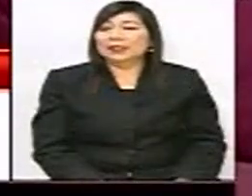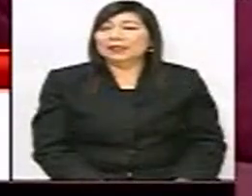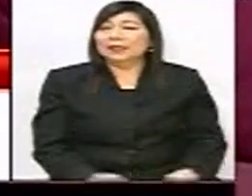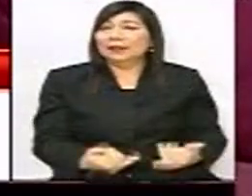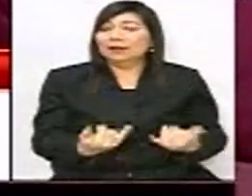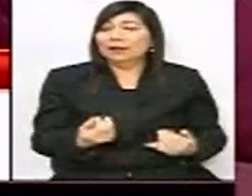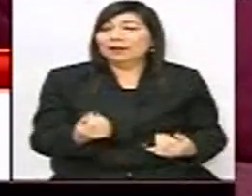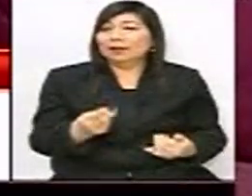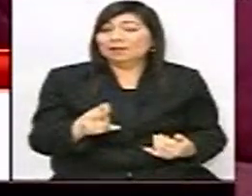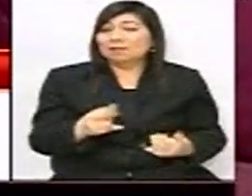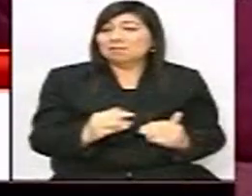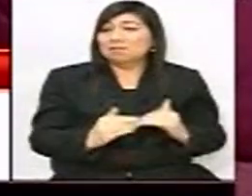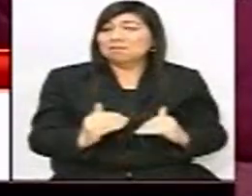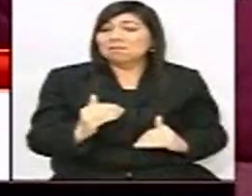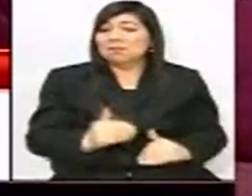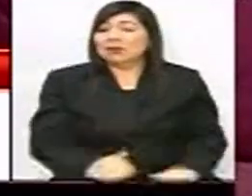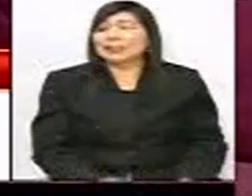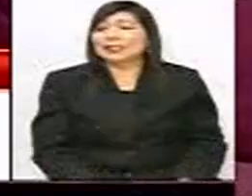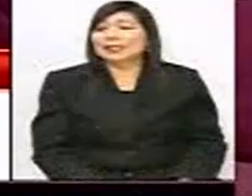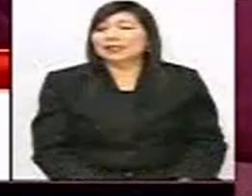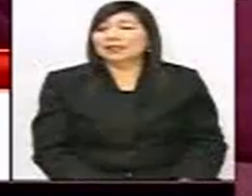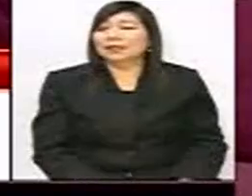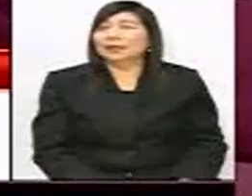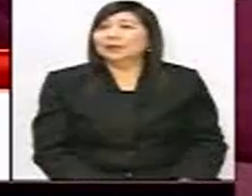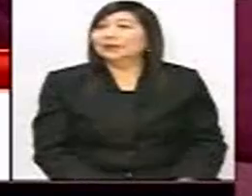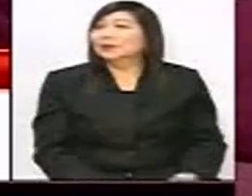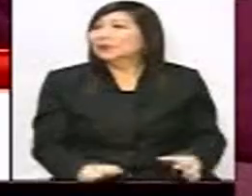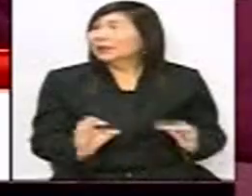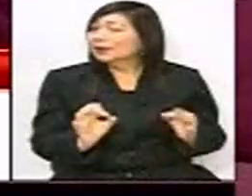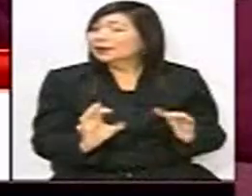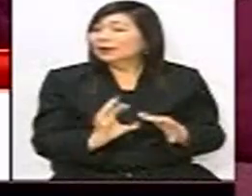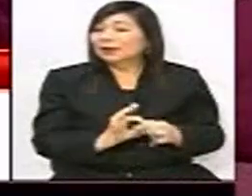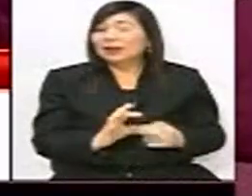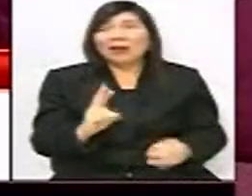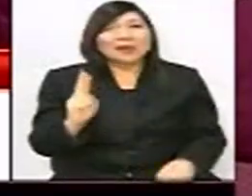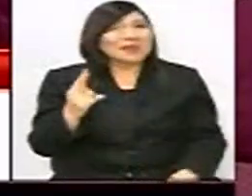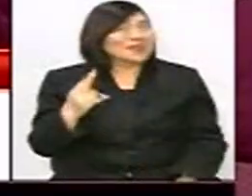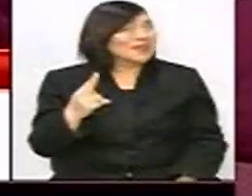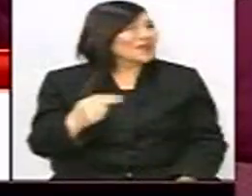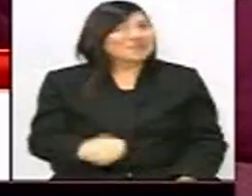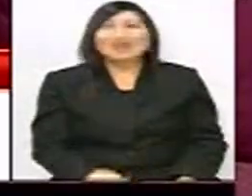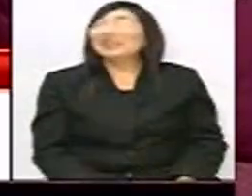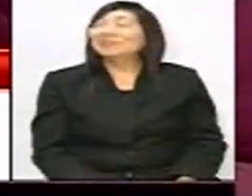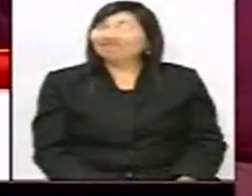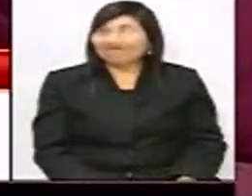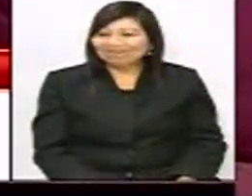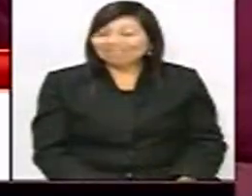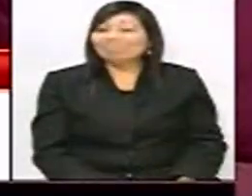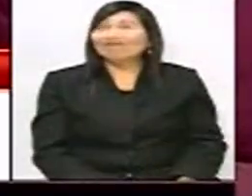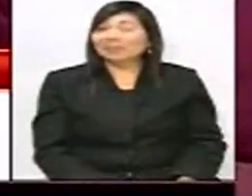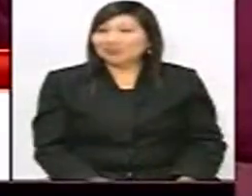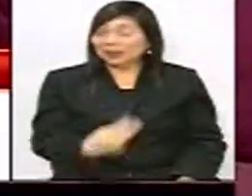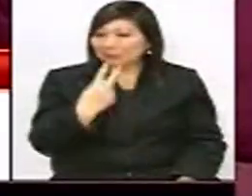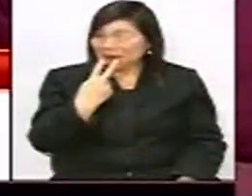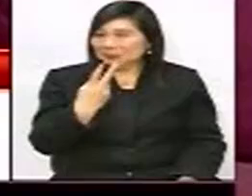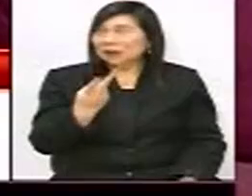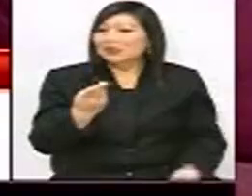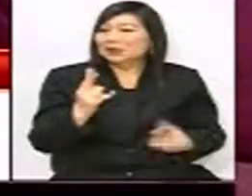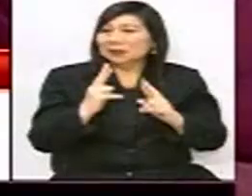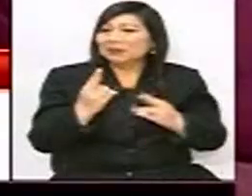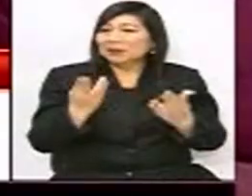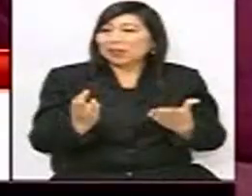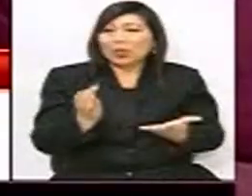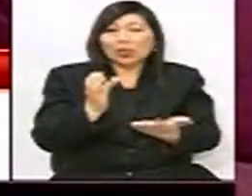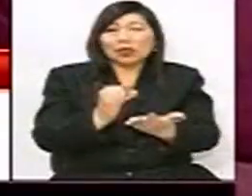Y ese sobrecosto enorme debe estar asociado seguramente a esta corrupción. Con lo que tendríamos un primer elemento para resolver